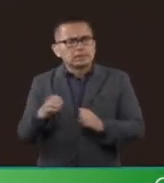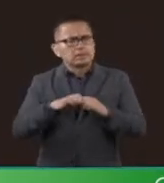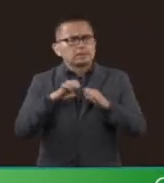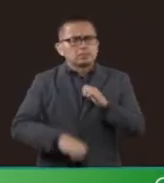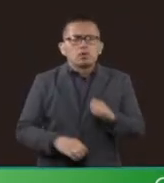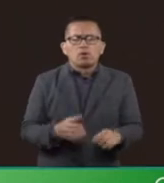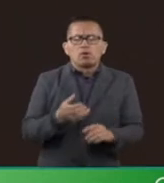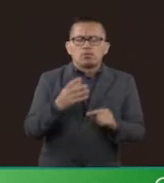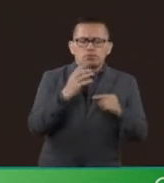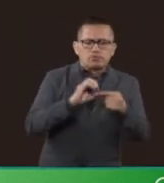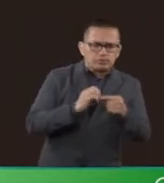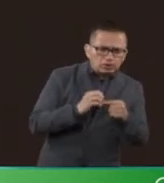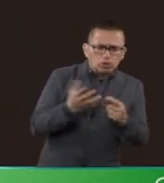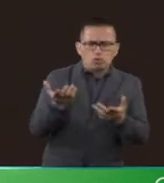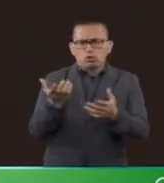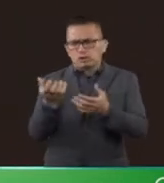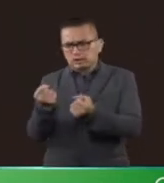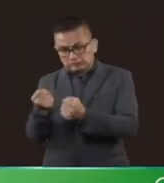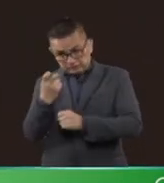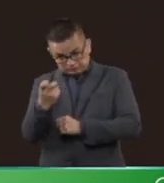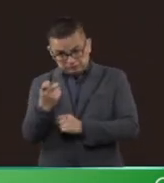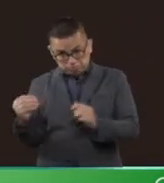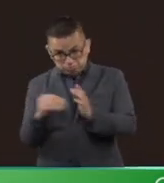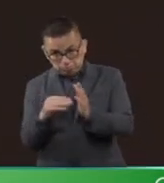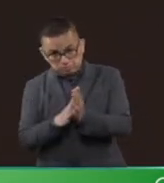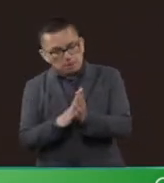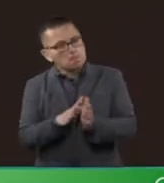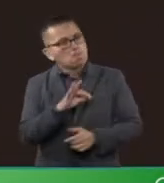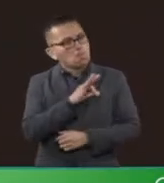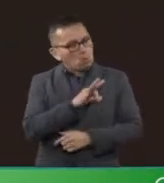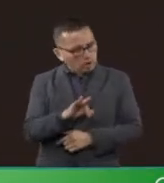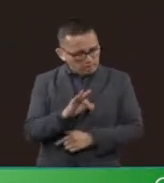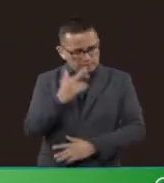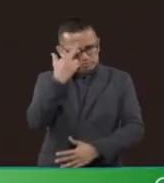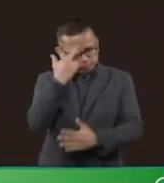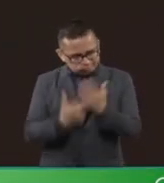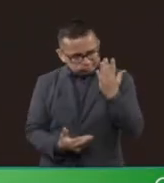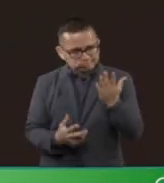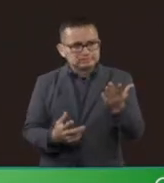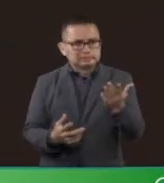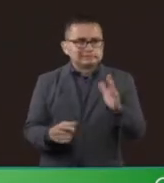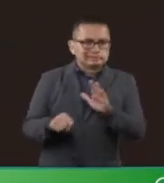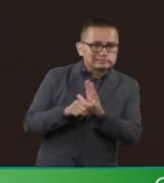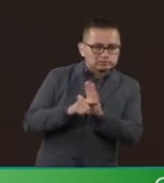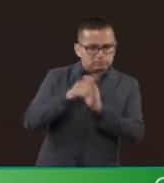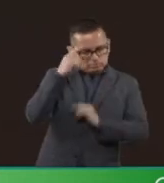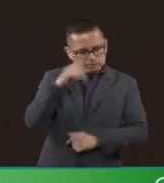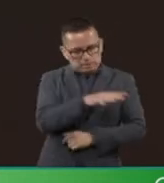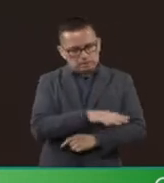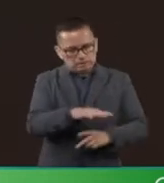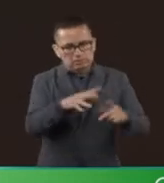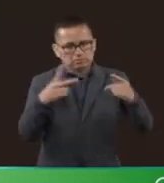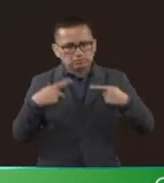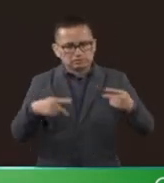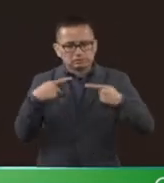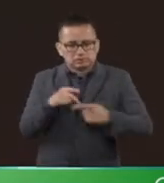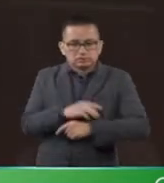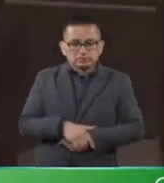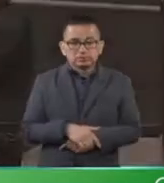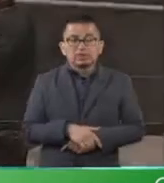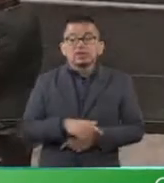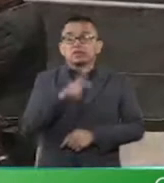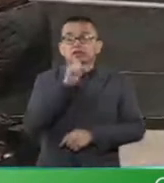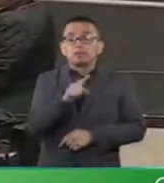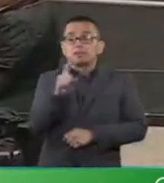resultar contraproducente y en detrimento de quienes se busca apoyar. Sin dejar de mencionar el grave problema de